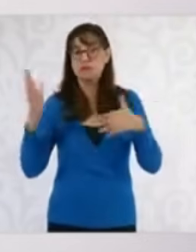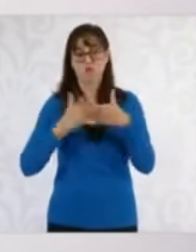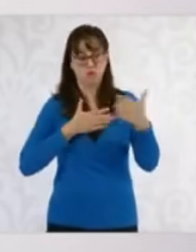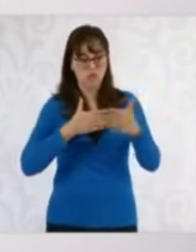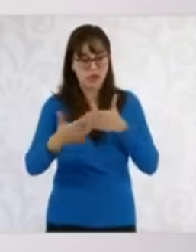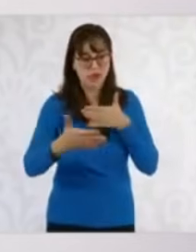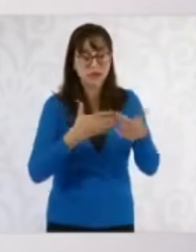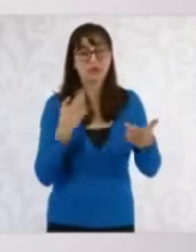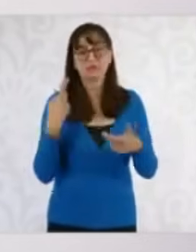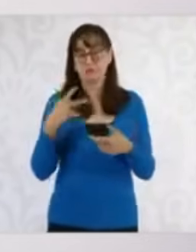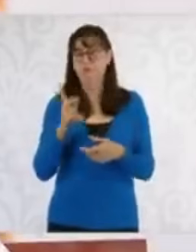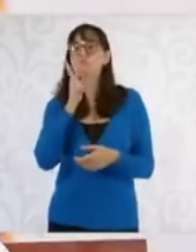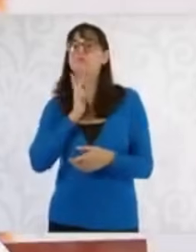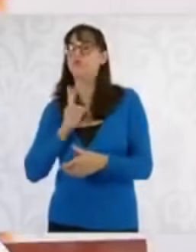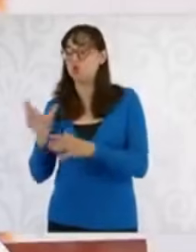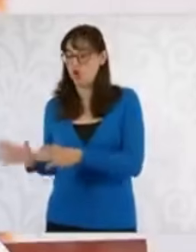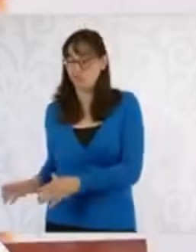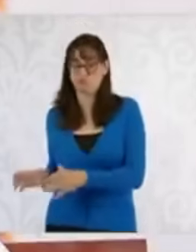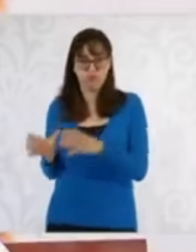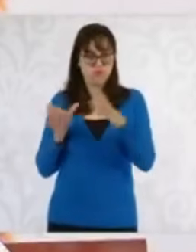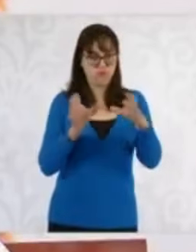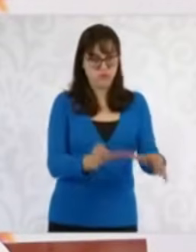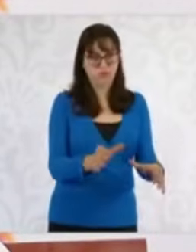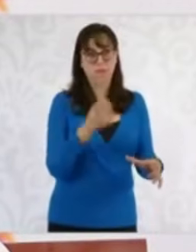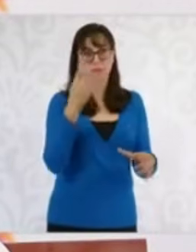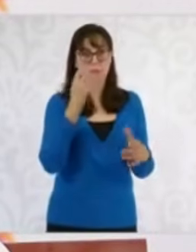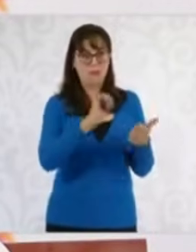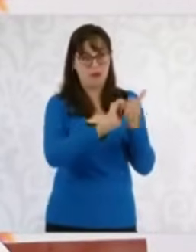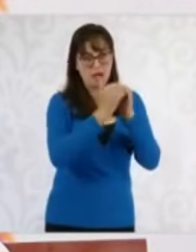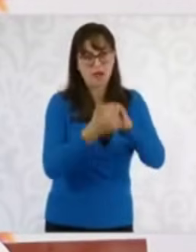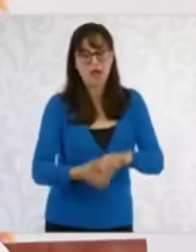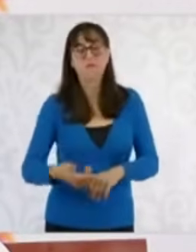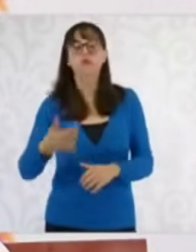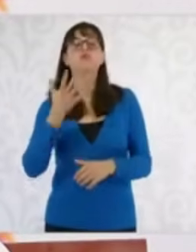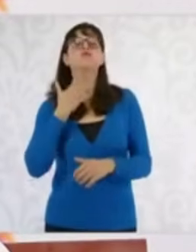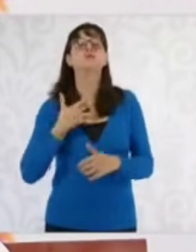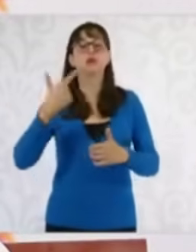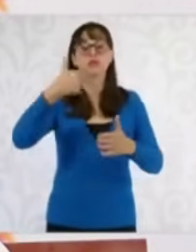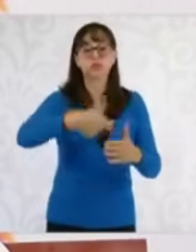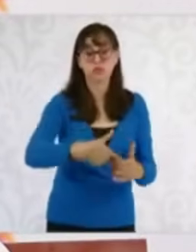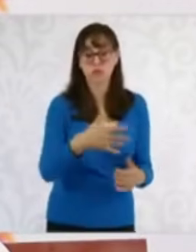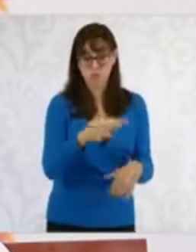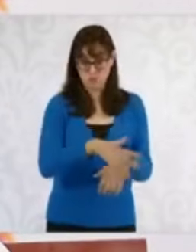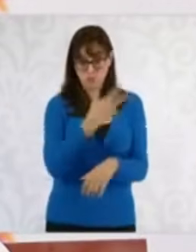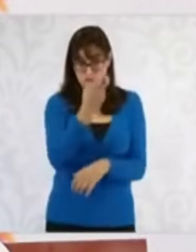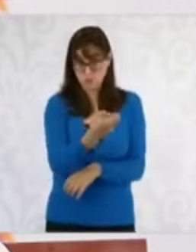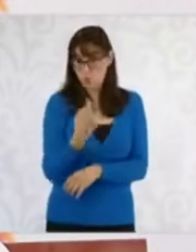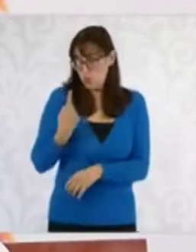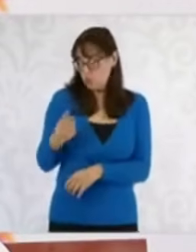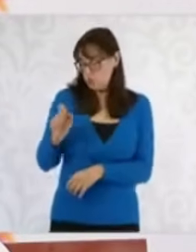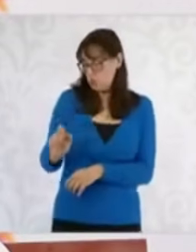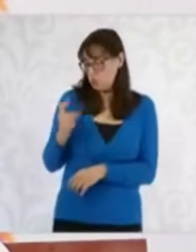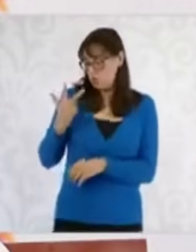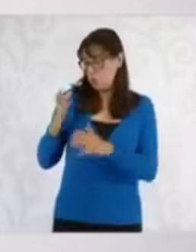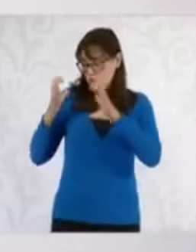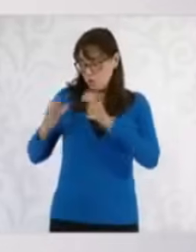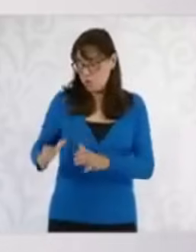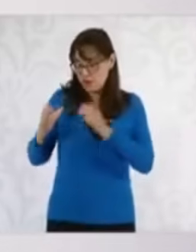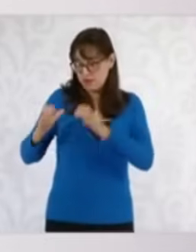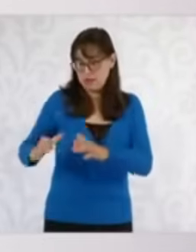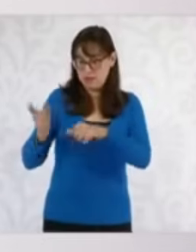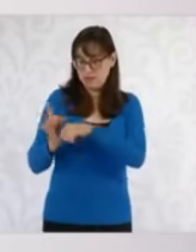con la producción nacional. O sea, lo que estamos haciendo es tener esa producción suficiente para alimentar las refinerías y